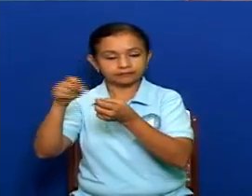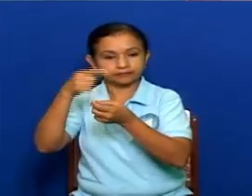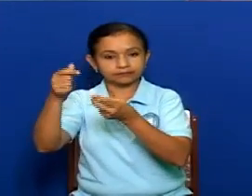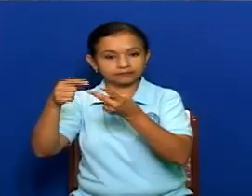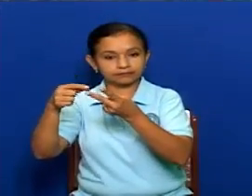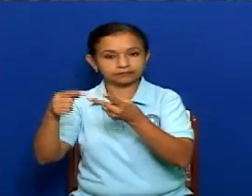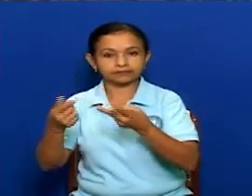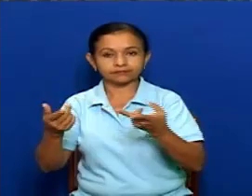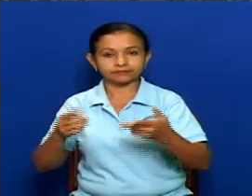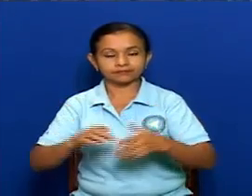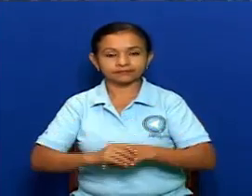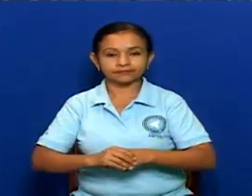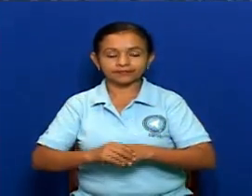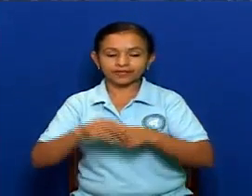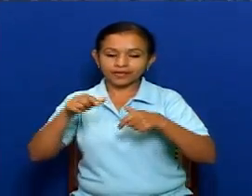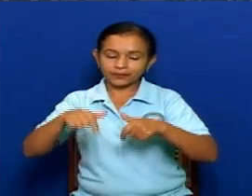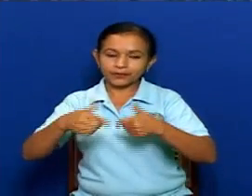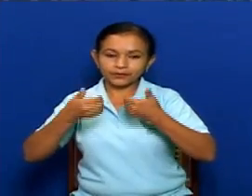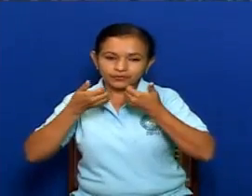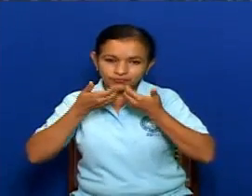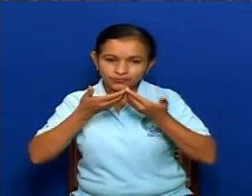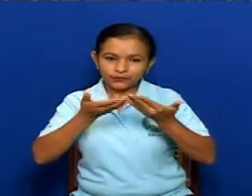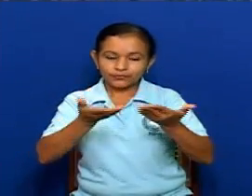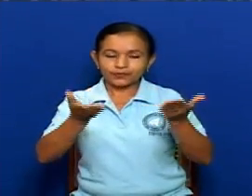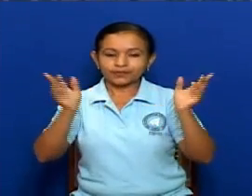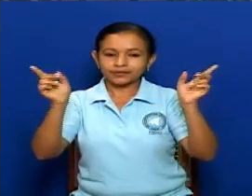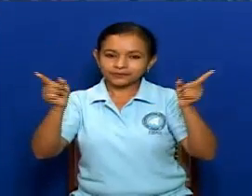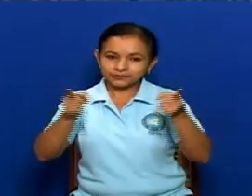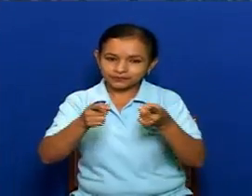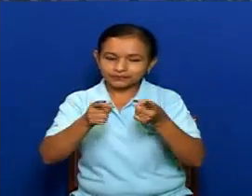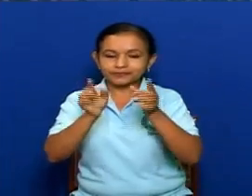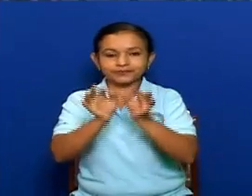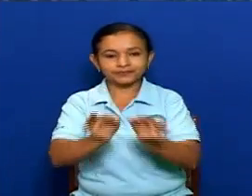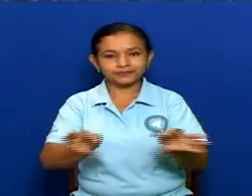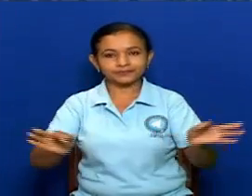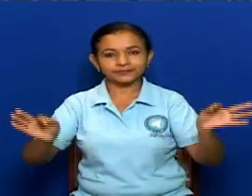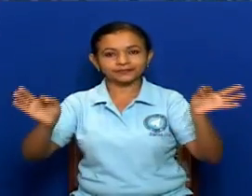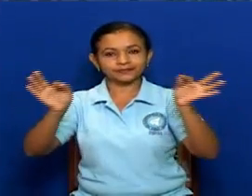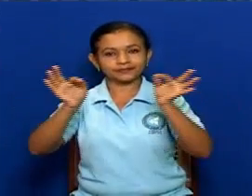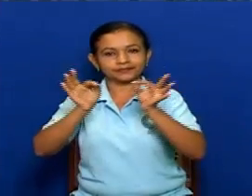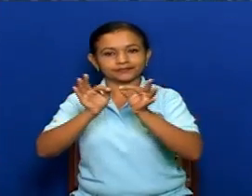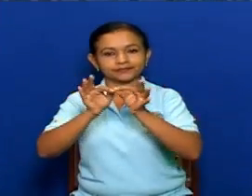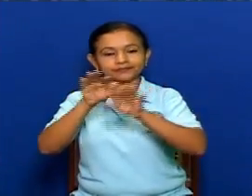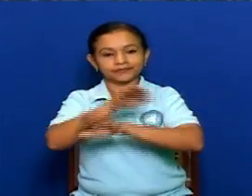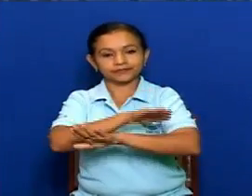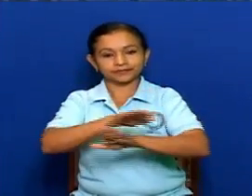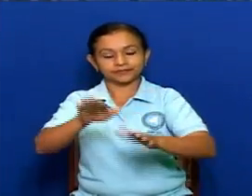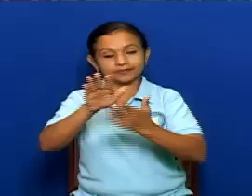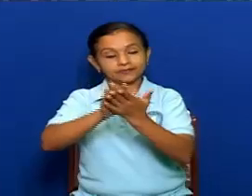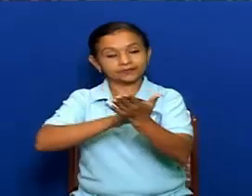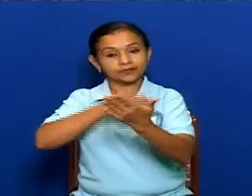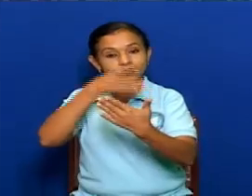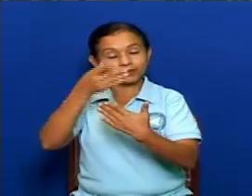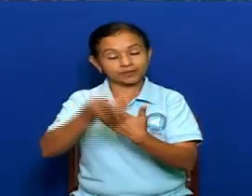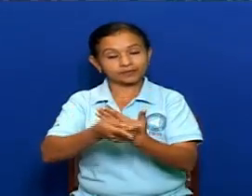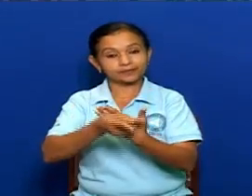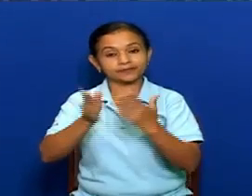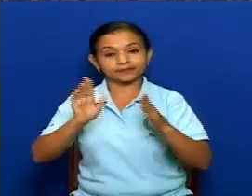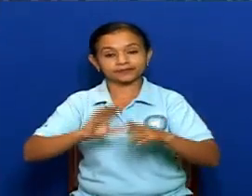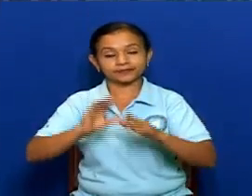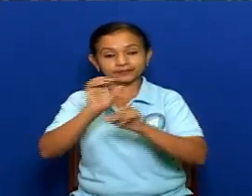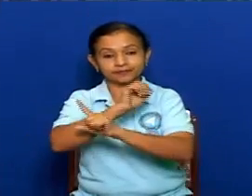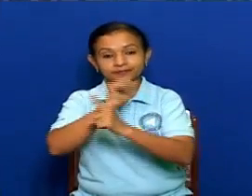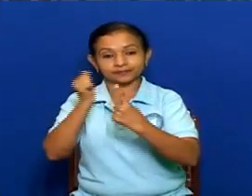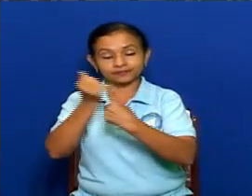Bien, y con esta información precisa y muy importante hemos llegado al final de nuestro programa